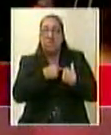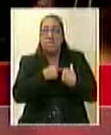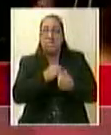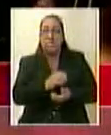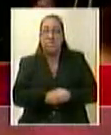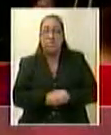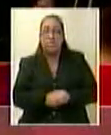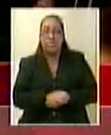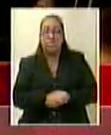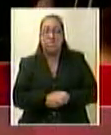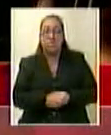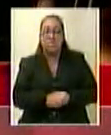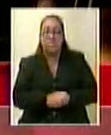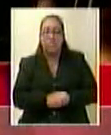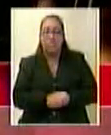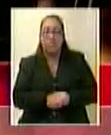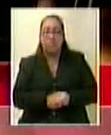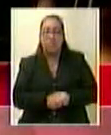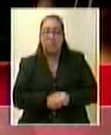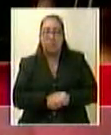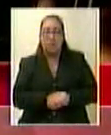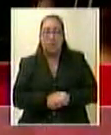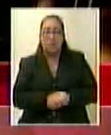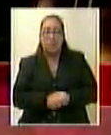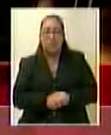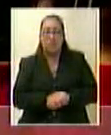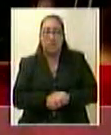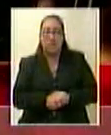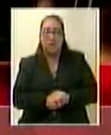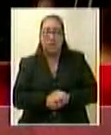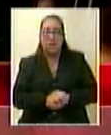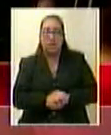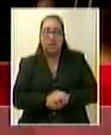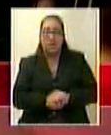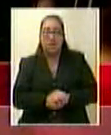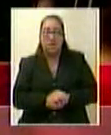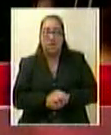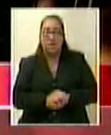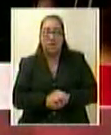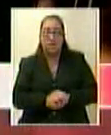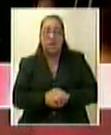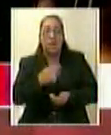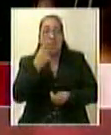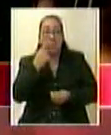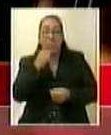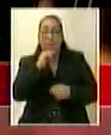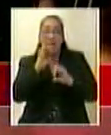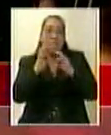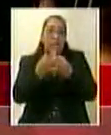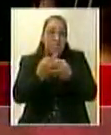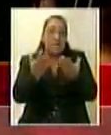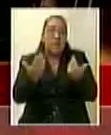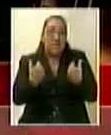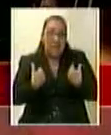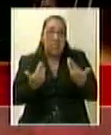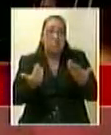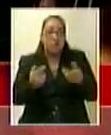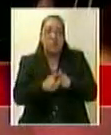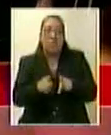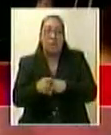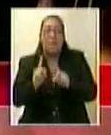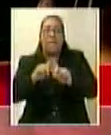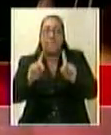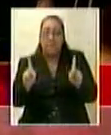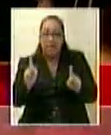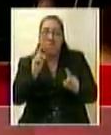responsable del de género y género y familia en donde Nosotros hemos tenido y pero sin